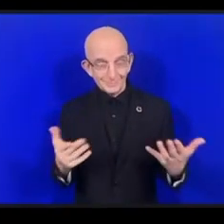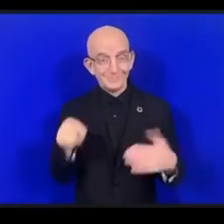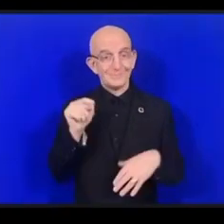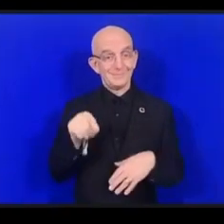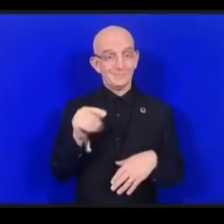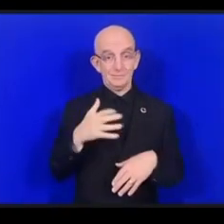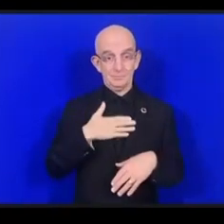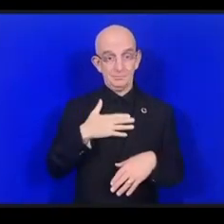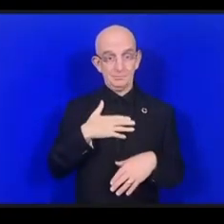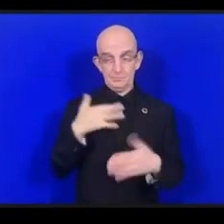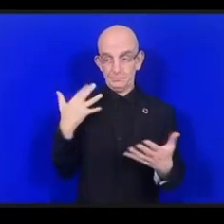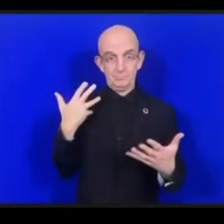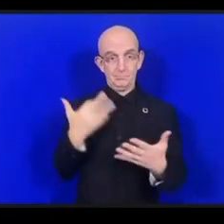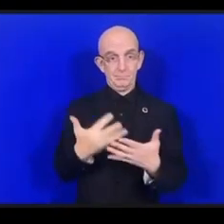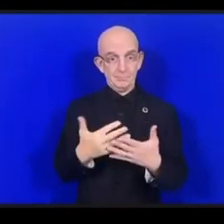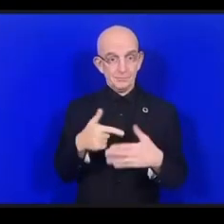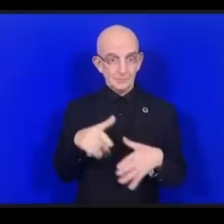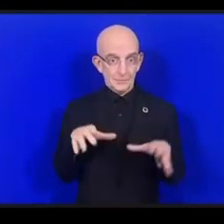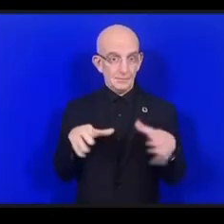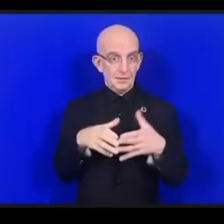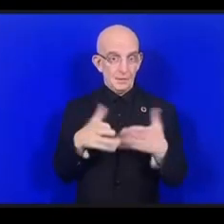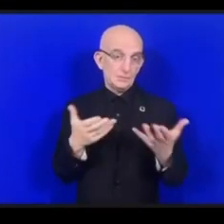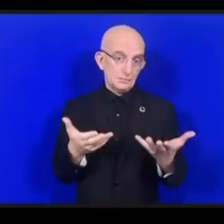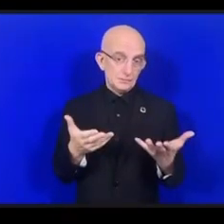porque en mi